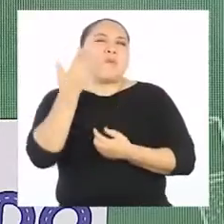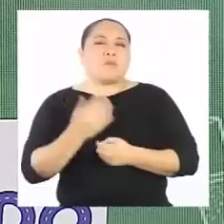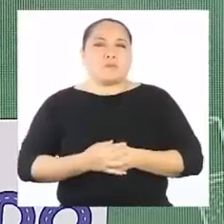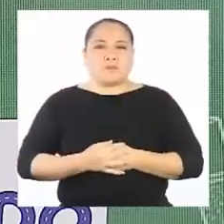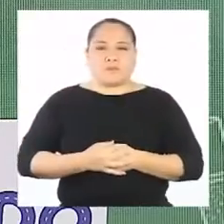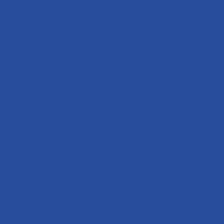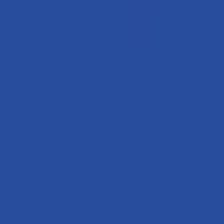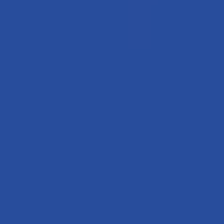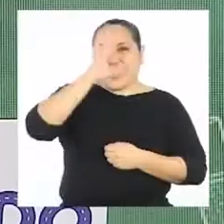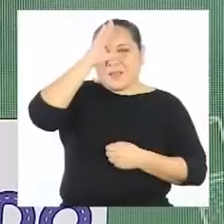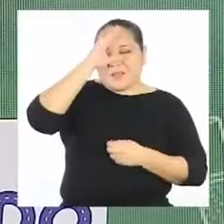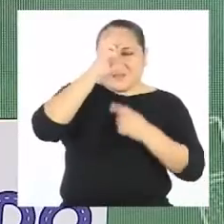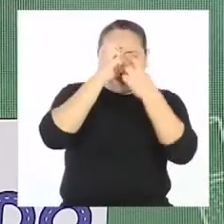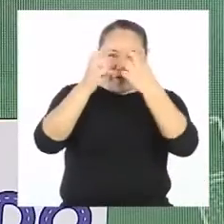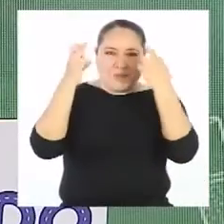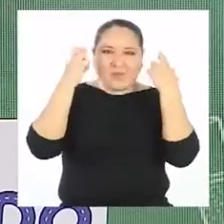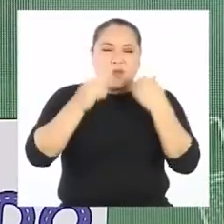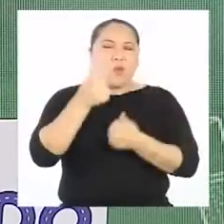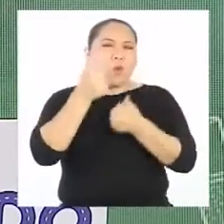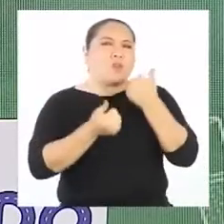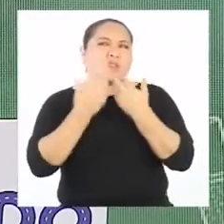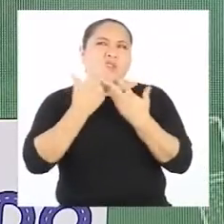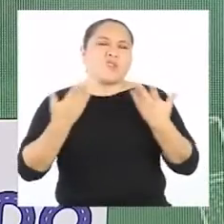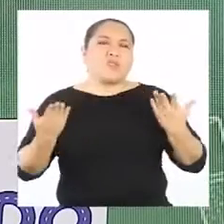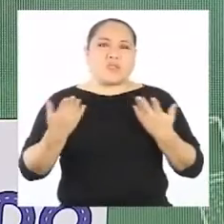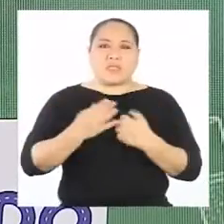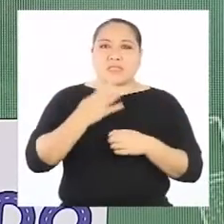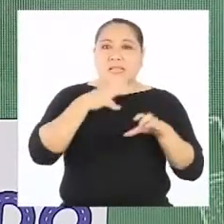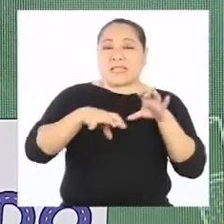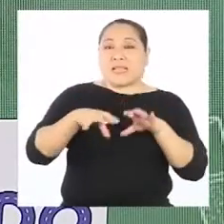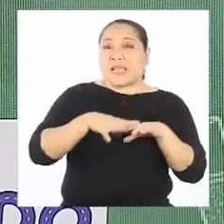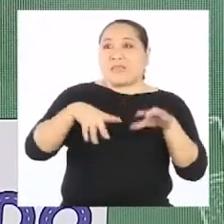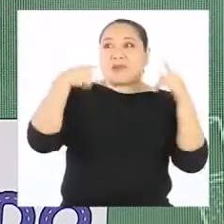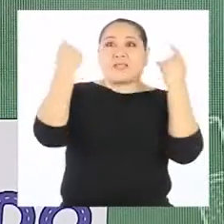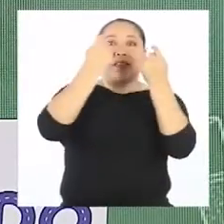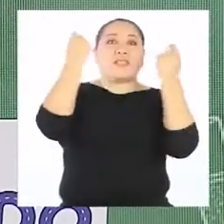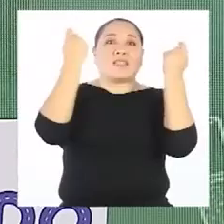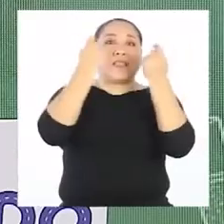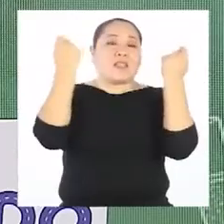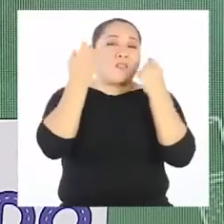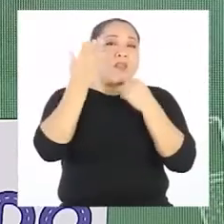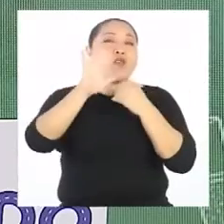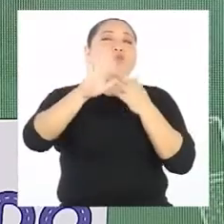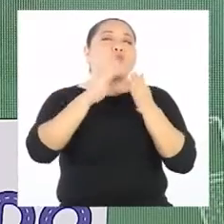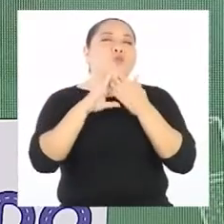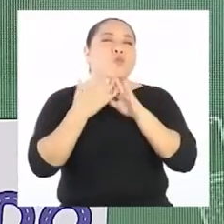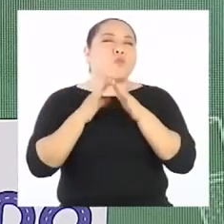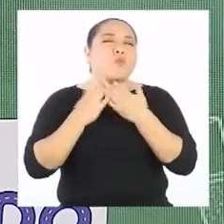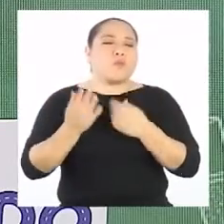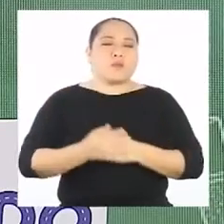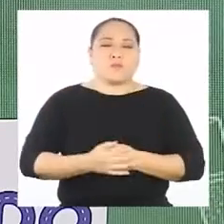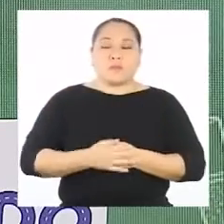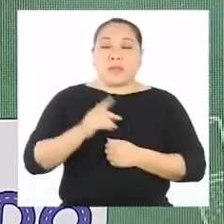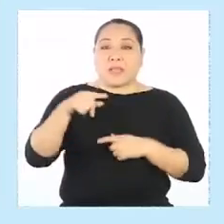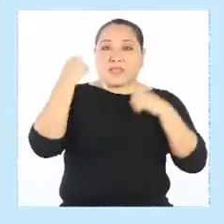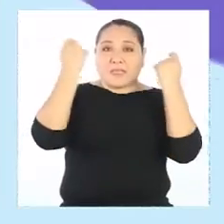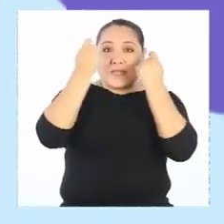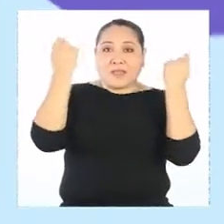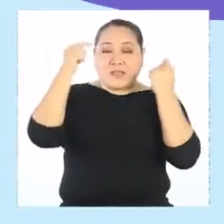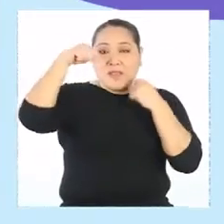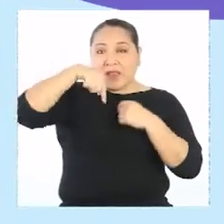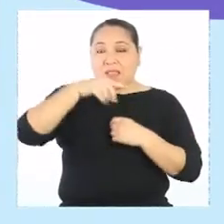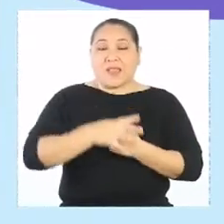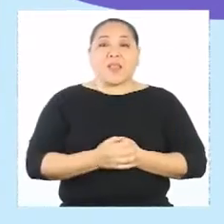a ver qué piensa. Hola promo, ¿qué tipo de actividades se realizan para celebrar algunas festividades en tu comunidad?